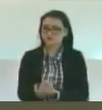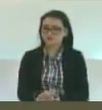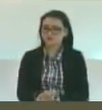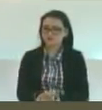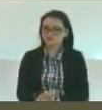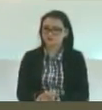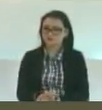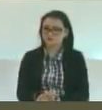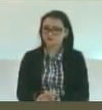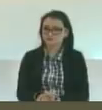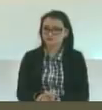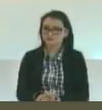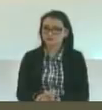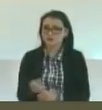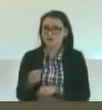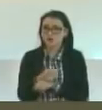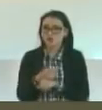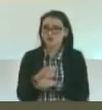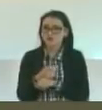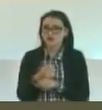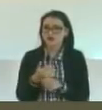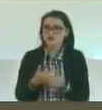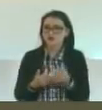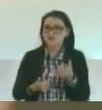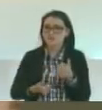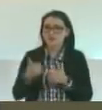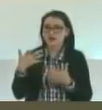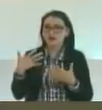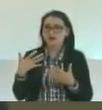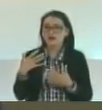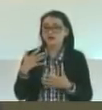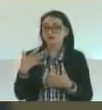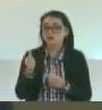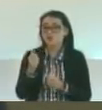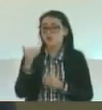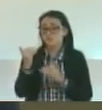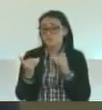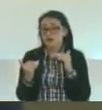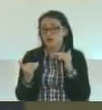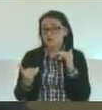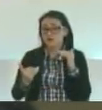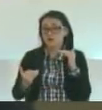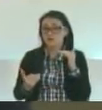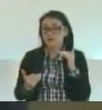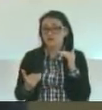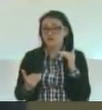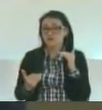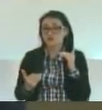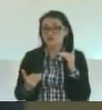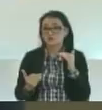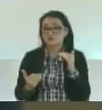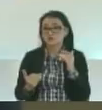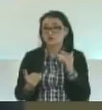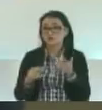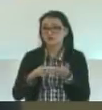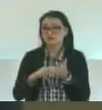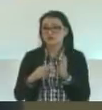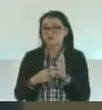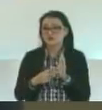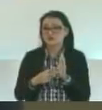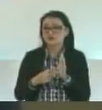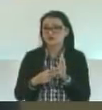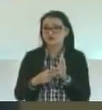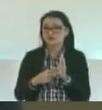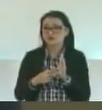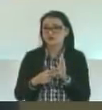Durante su gobierno, la elevación de los índices de inseguridad en los municipios del sur de nuestro estado, del estado Bolívar, se ha traducido en sucesos